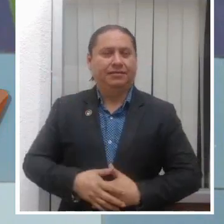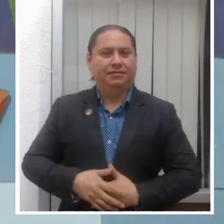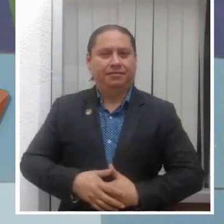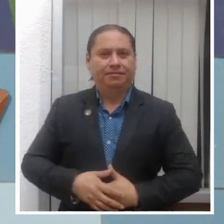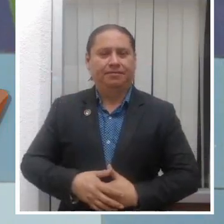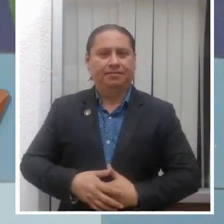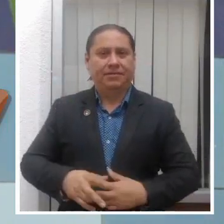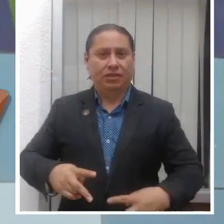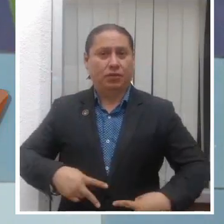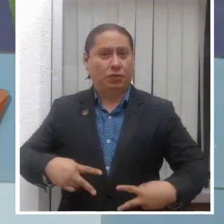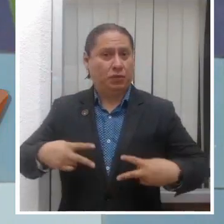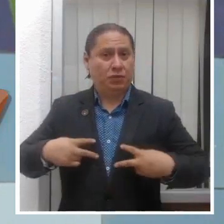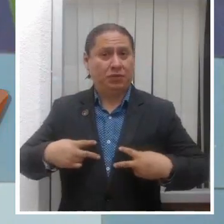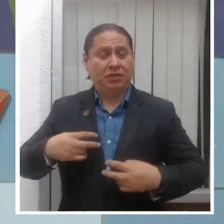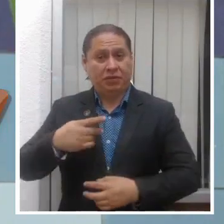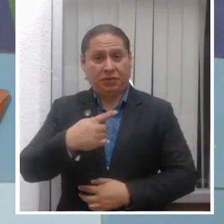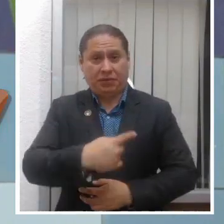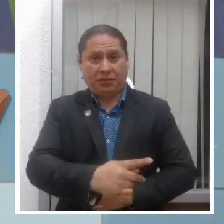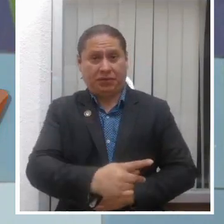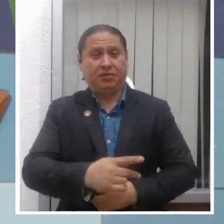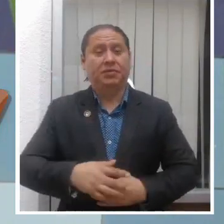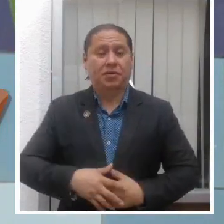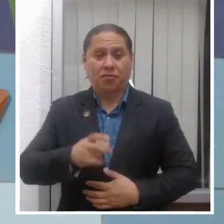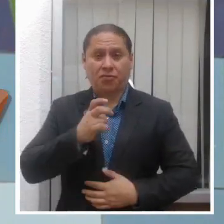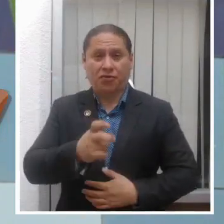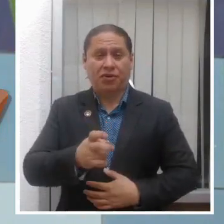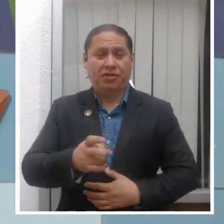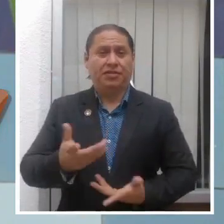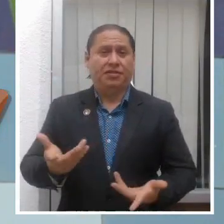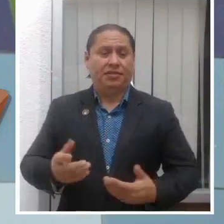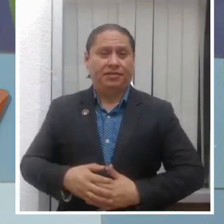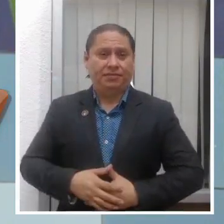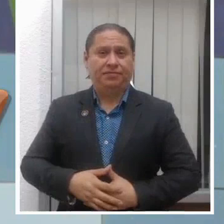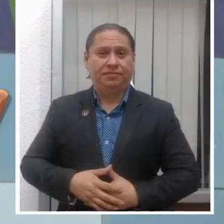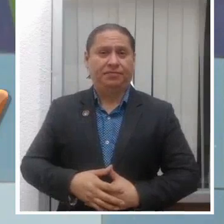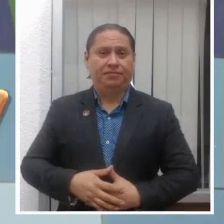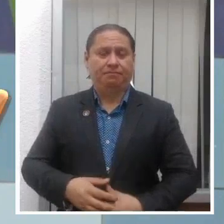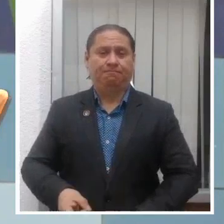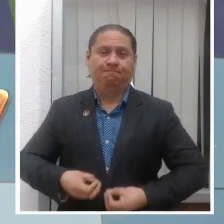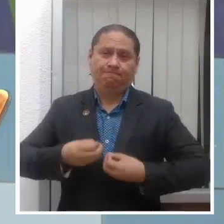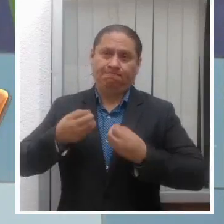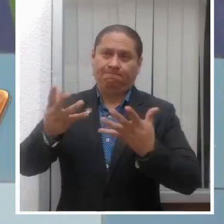guía, tal vez no estaría aquí presente, y por ese motivo les